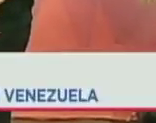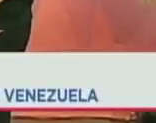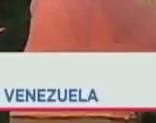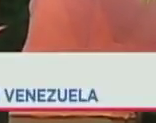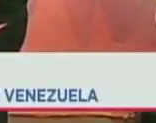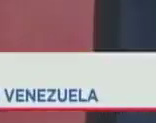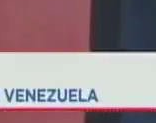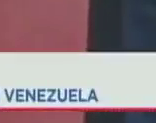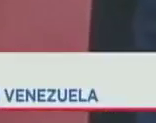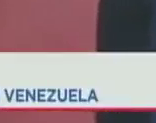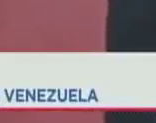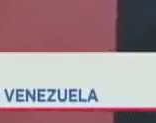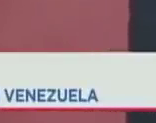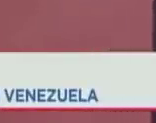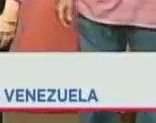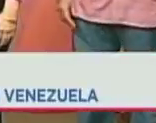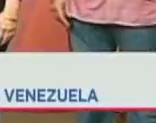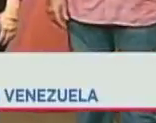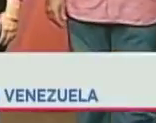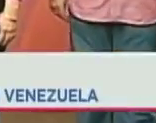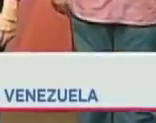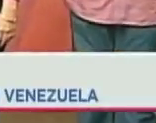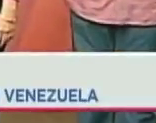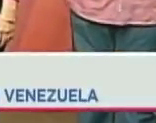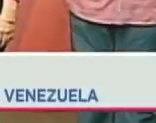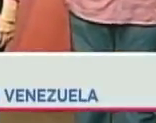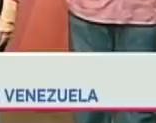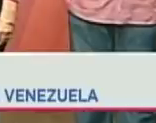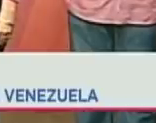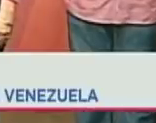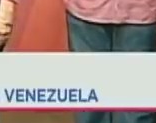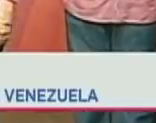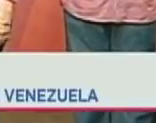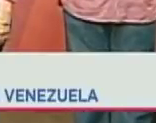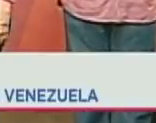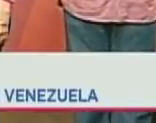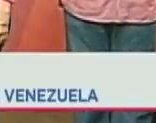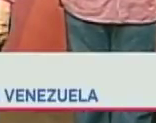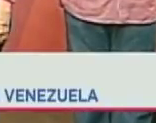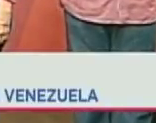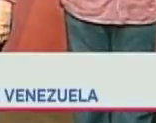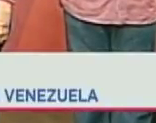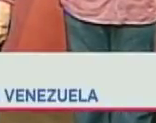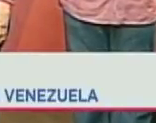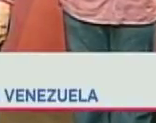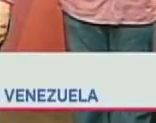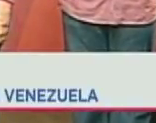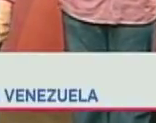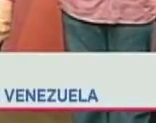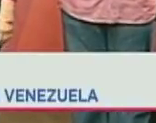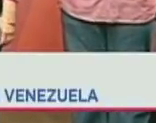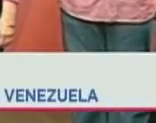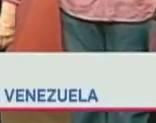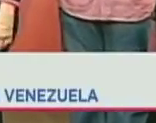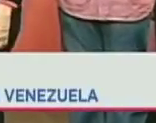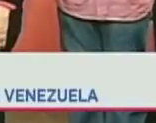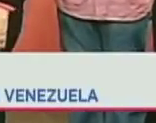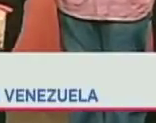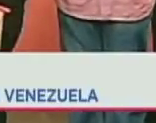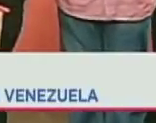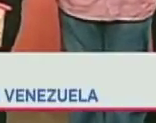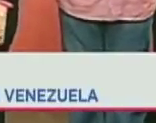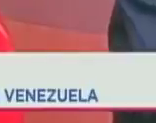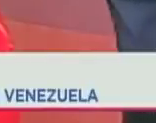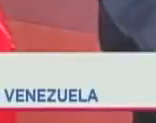del valle faría peña del valle aunque nació en la boca listos aquí en el valle de caracas